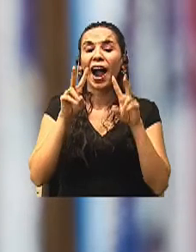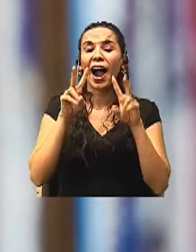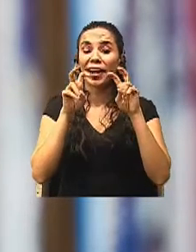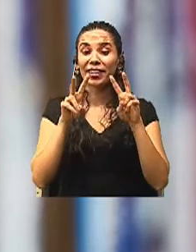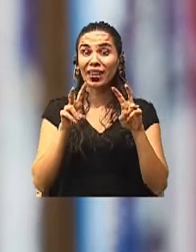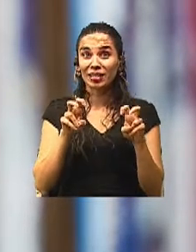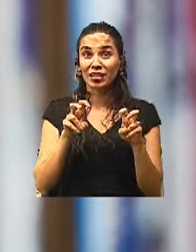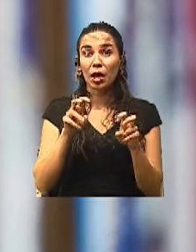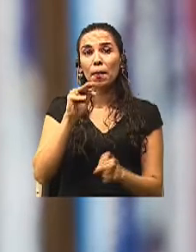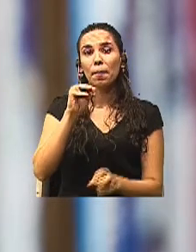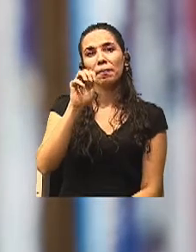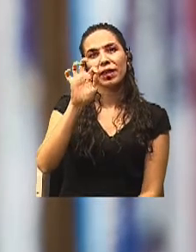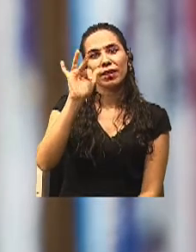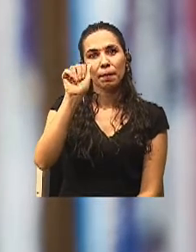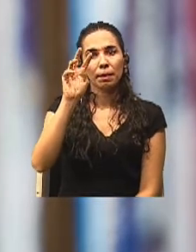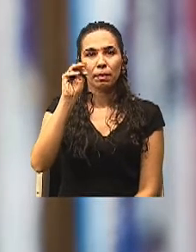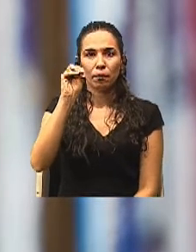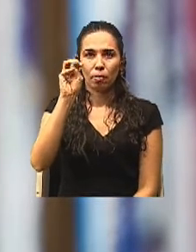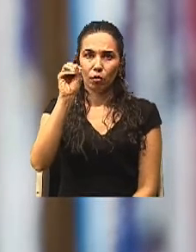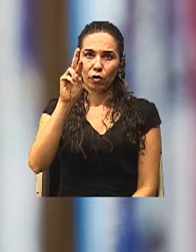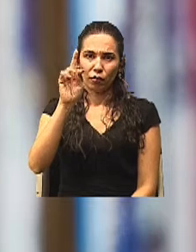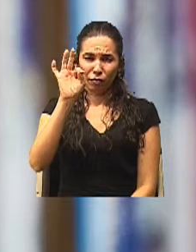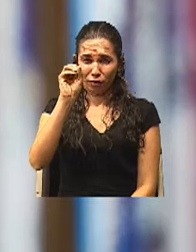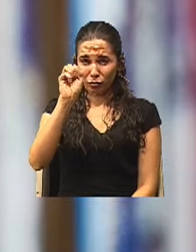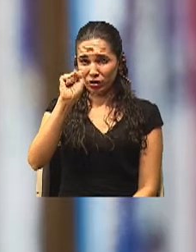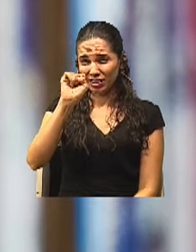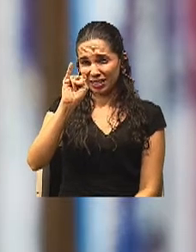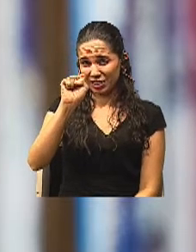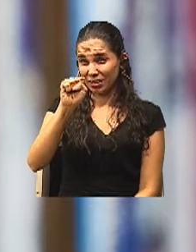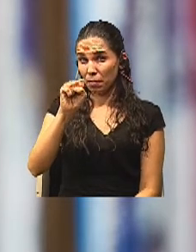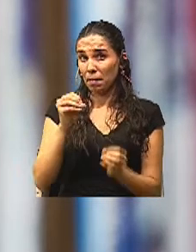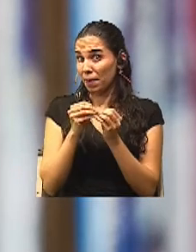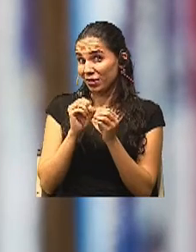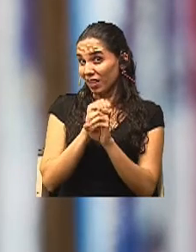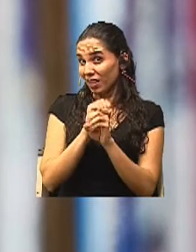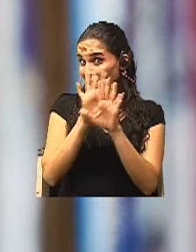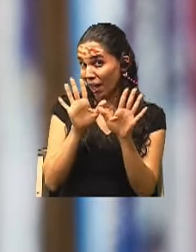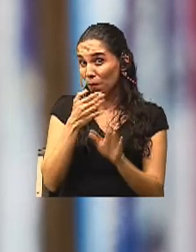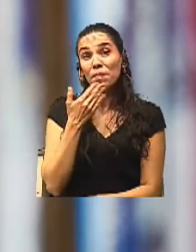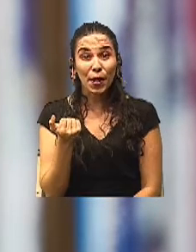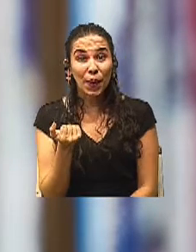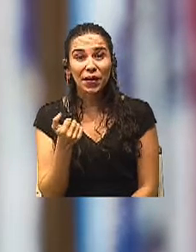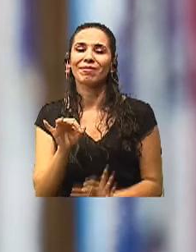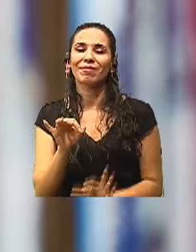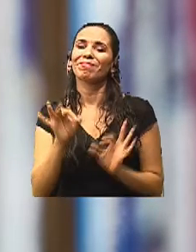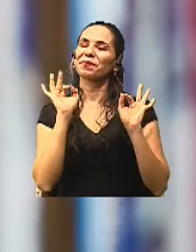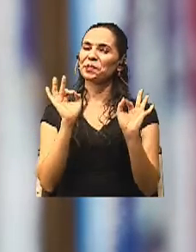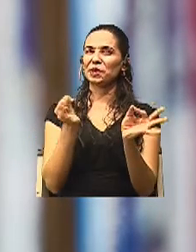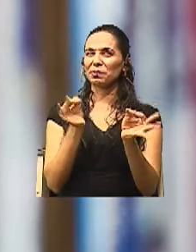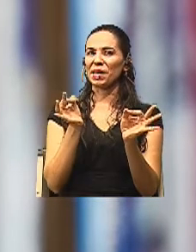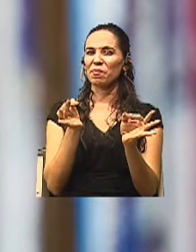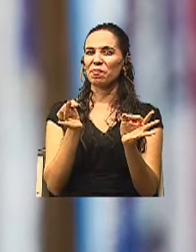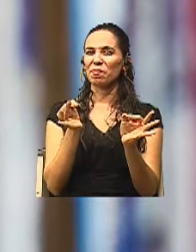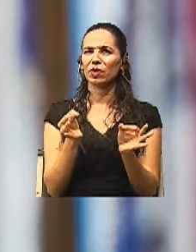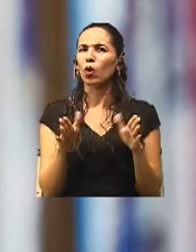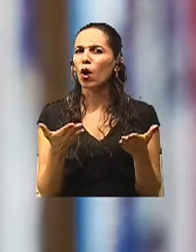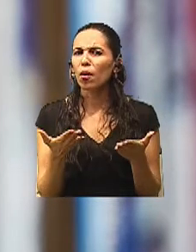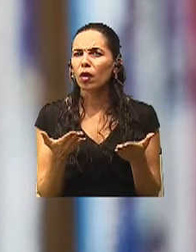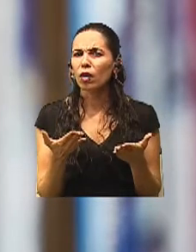de la metamorfosis. Así está mejor, más claro. Bueno, muy bien.